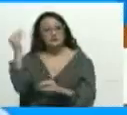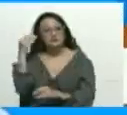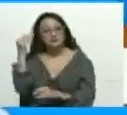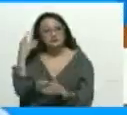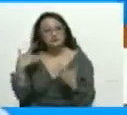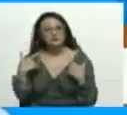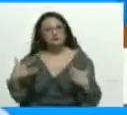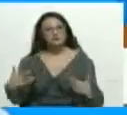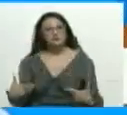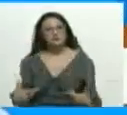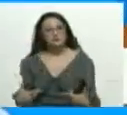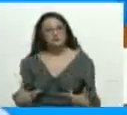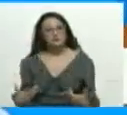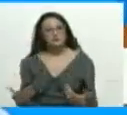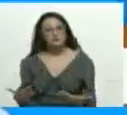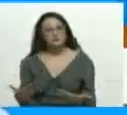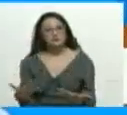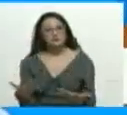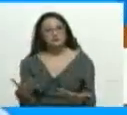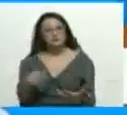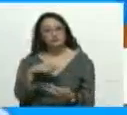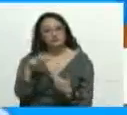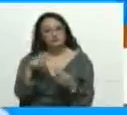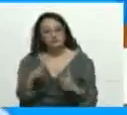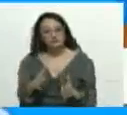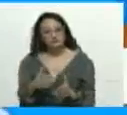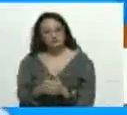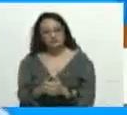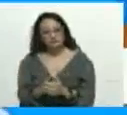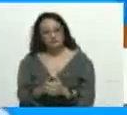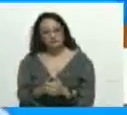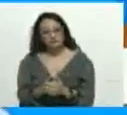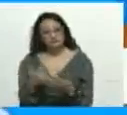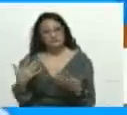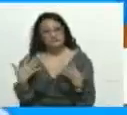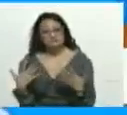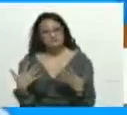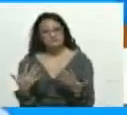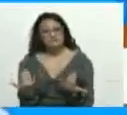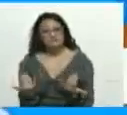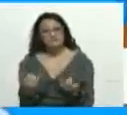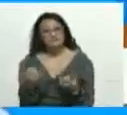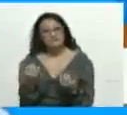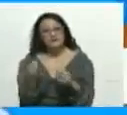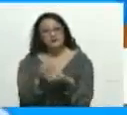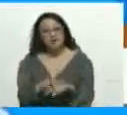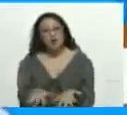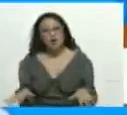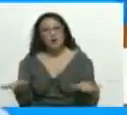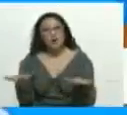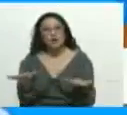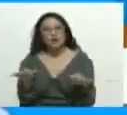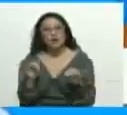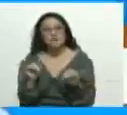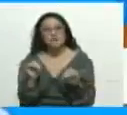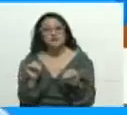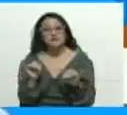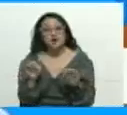humanista humanista parido por una Revolución como esta esto nos urge y hay que difundirlo y la propia red